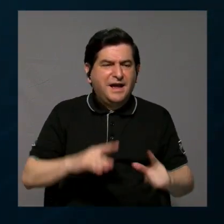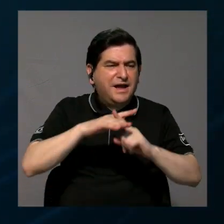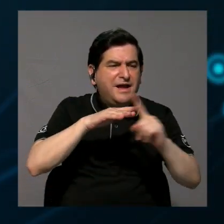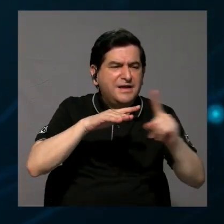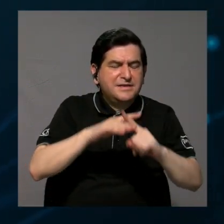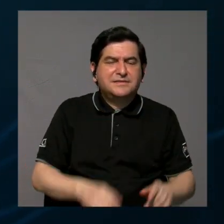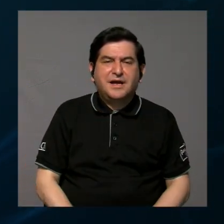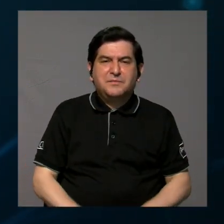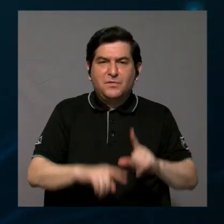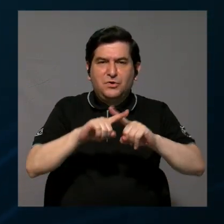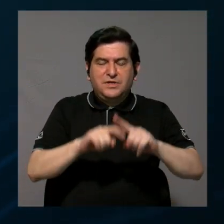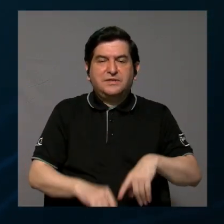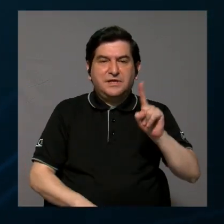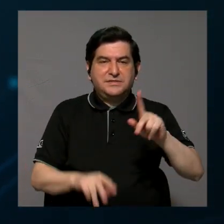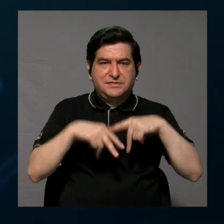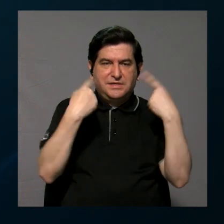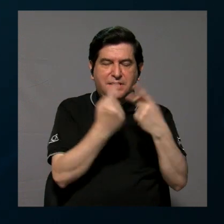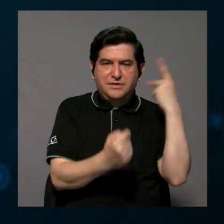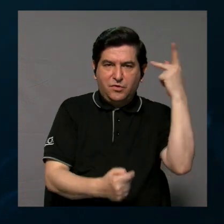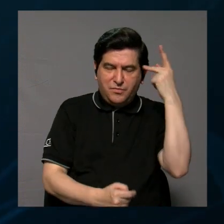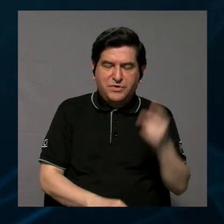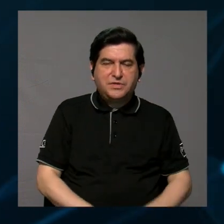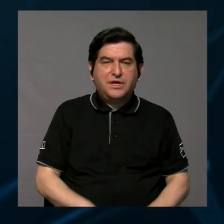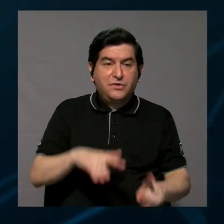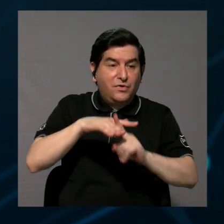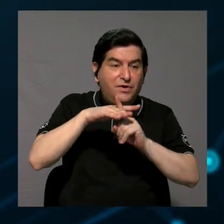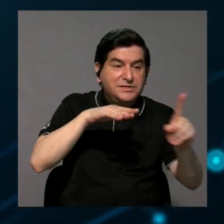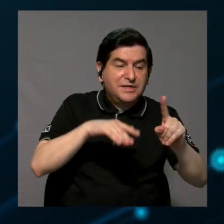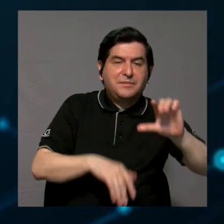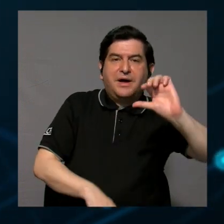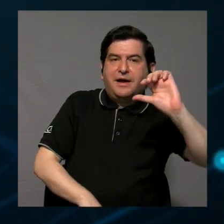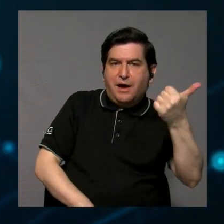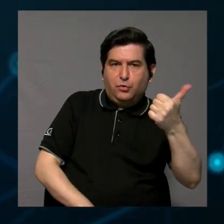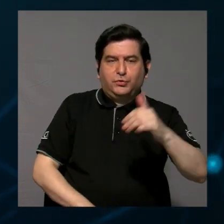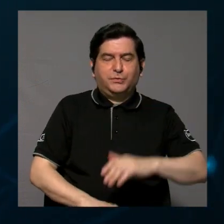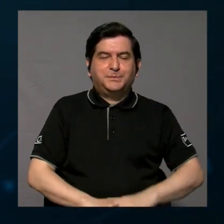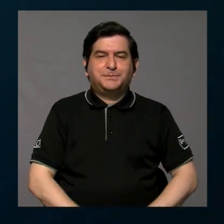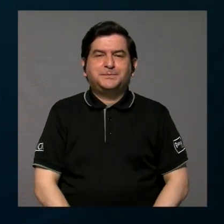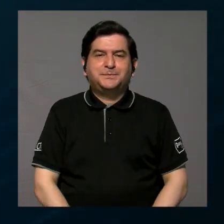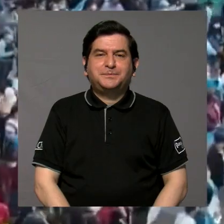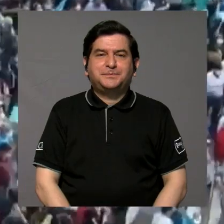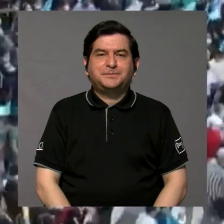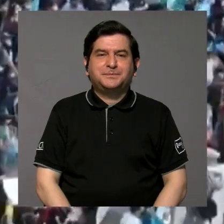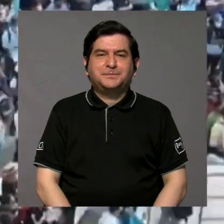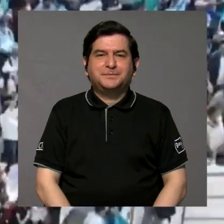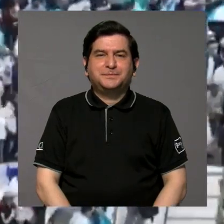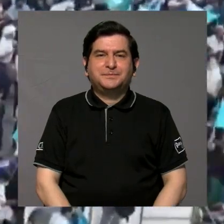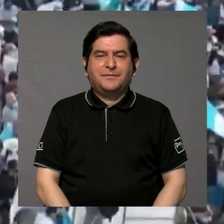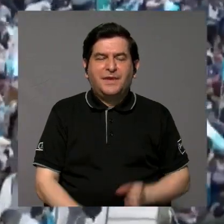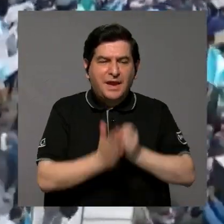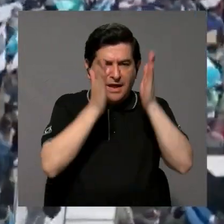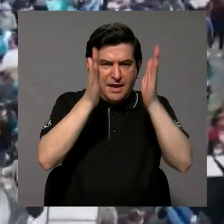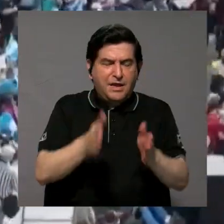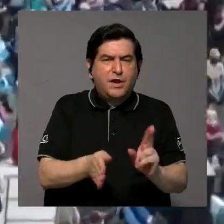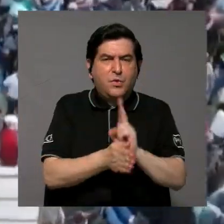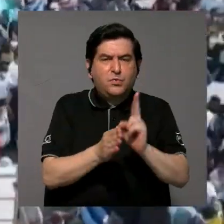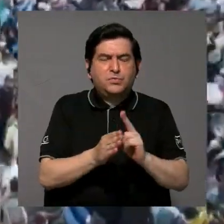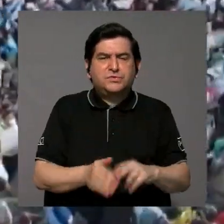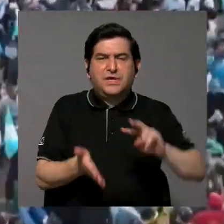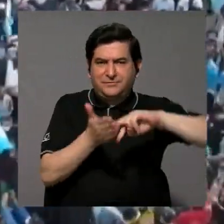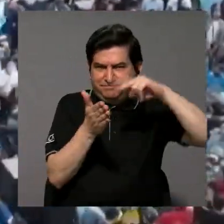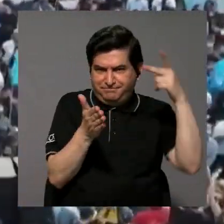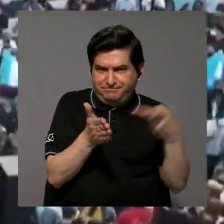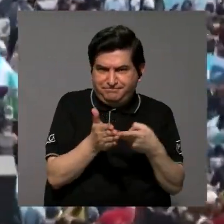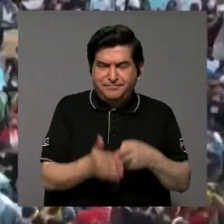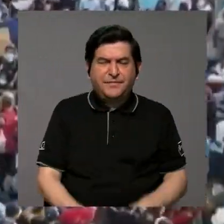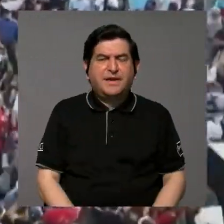Transfugismo es la tendencia de pasar de un partido político o un grupo parlamentario a otro. El investigador utiliza este